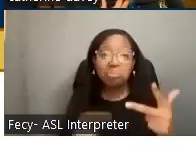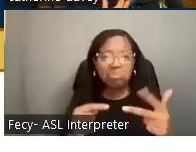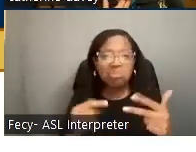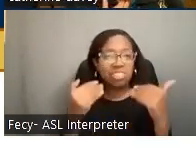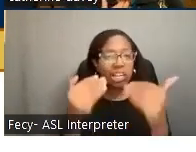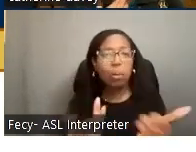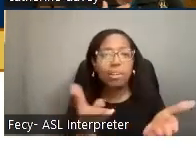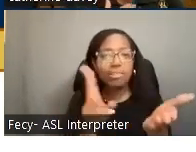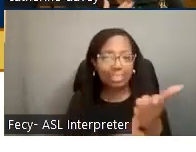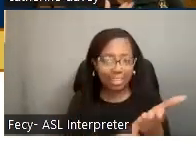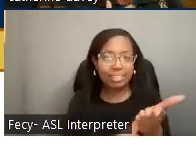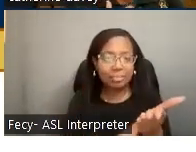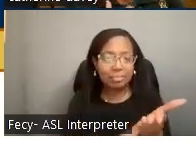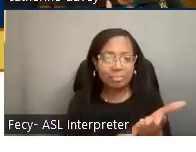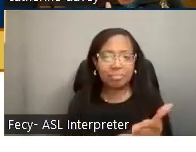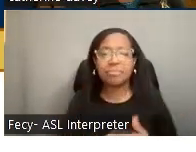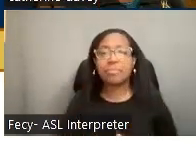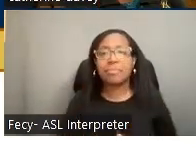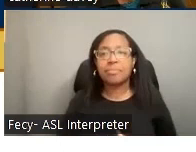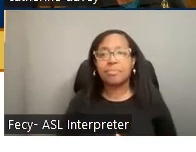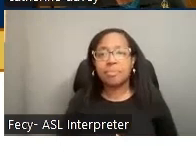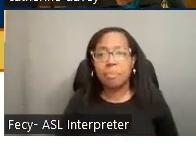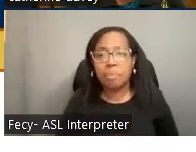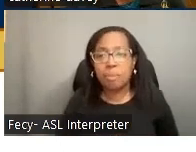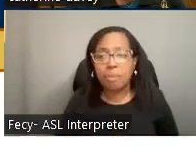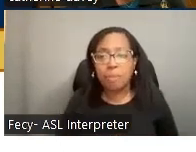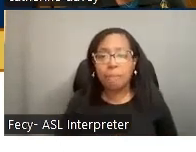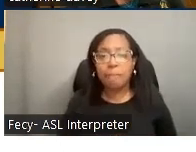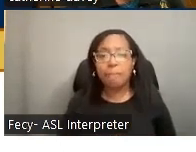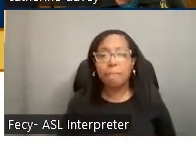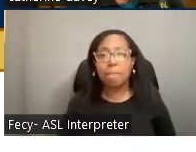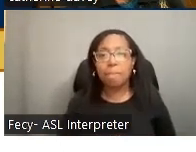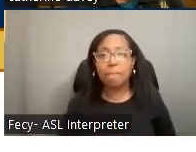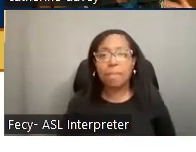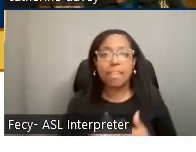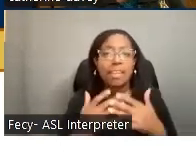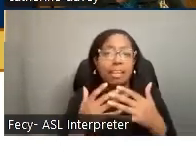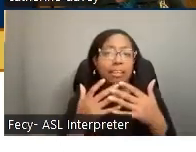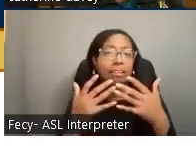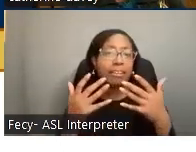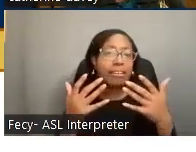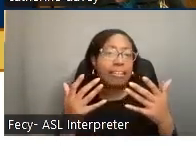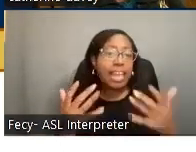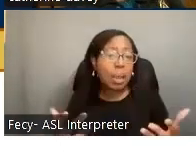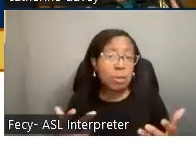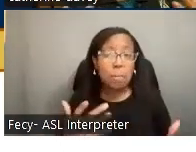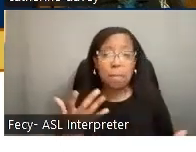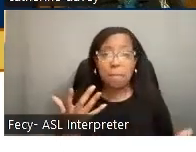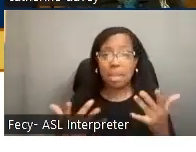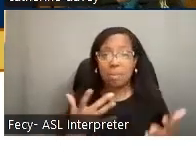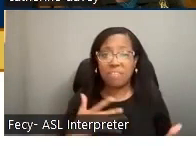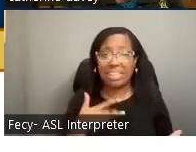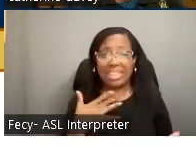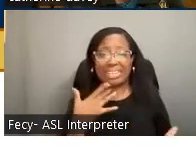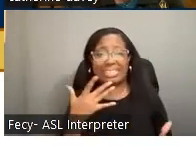attorney, puedo and I'm manejarlo not con este the one poder making notarial those decisions for y her. yo sería la que hago That's las not decisiones por necessarily a ella. giant Eso pill to no es overcome.